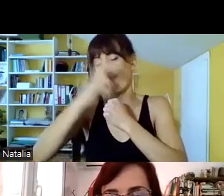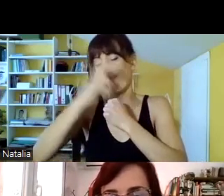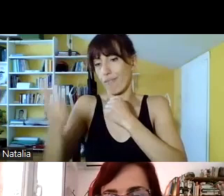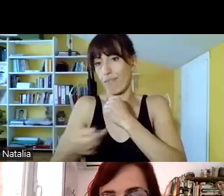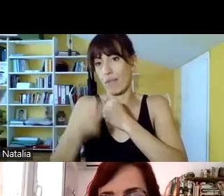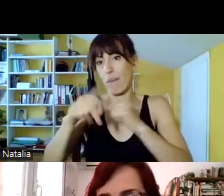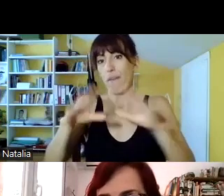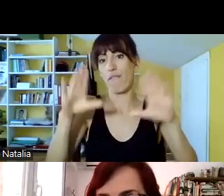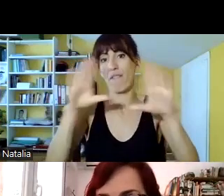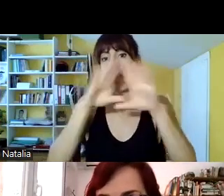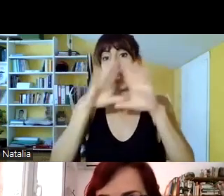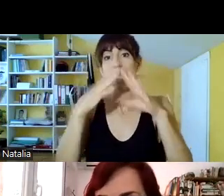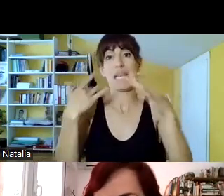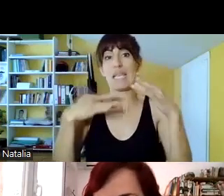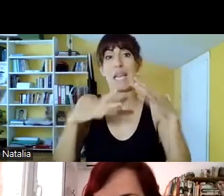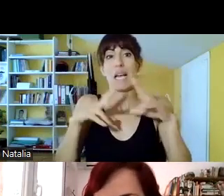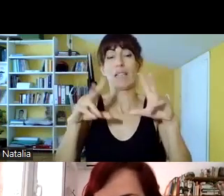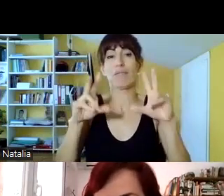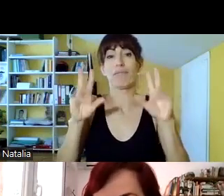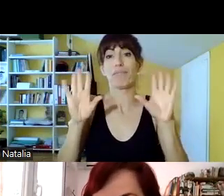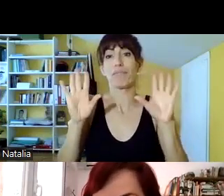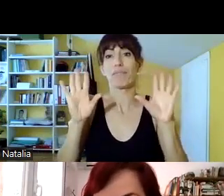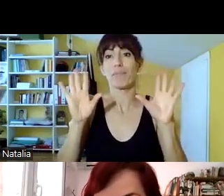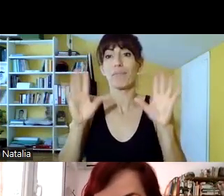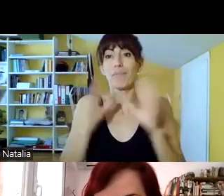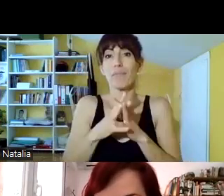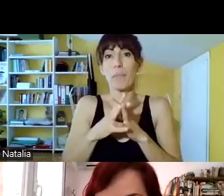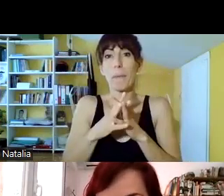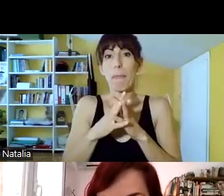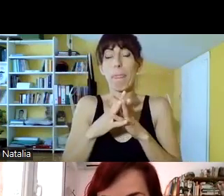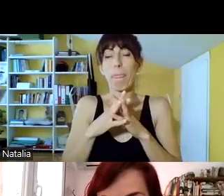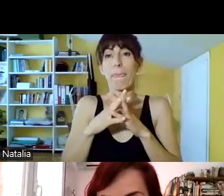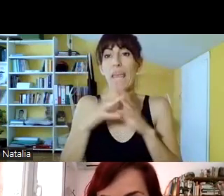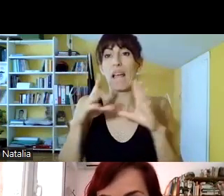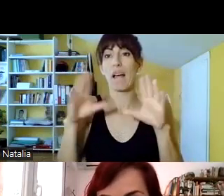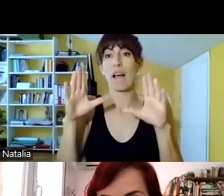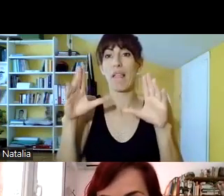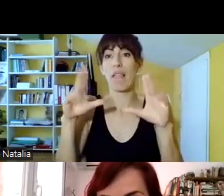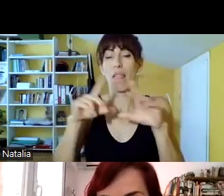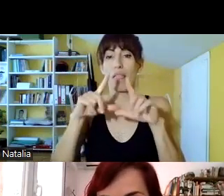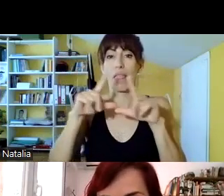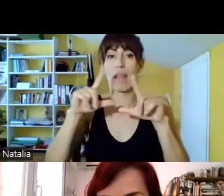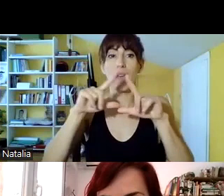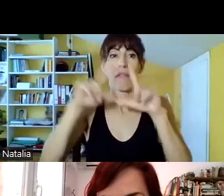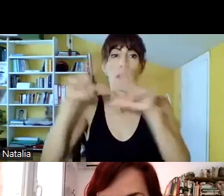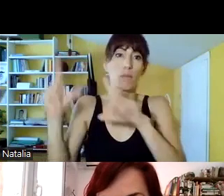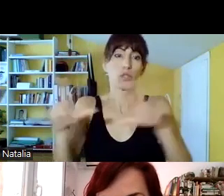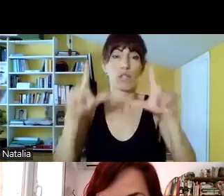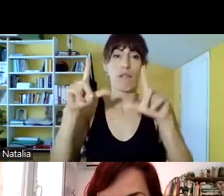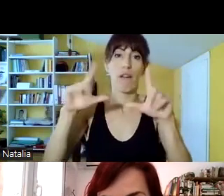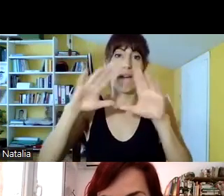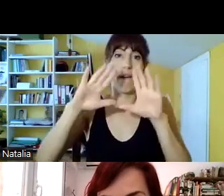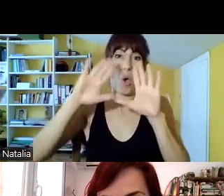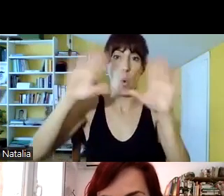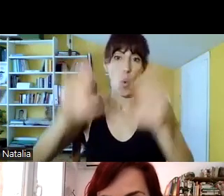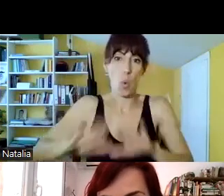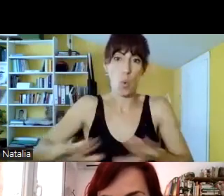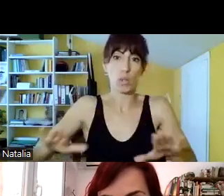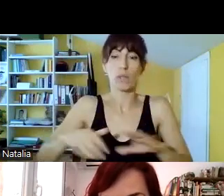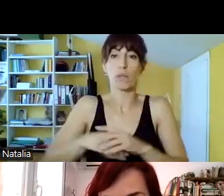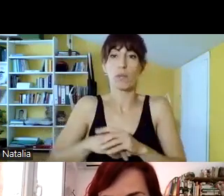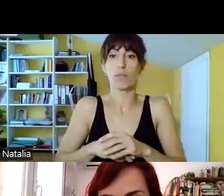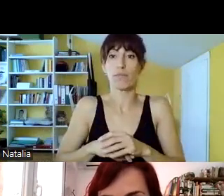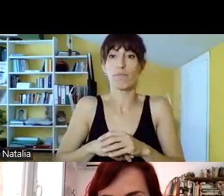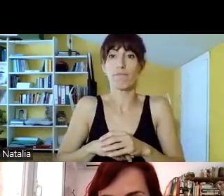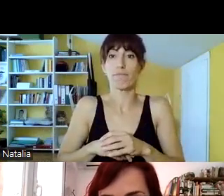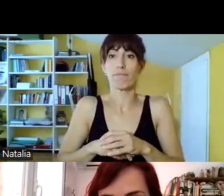feminista. Y ya como diapositiva de cierre, por recalcar